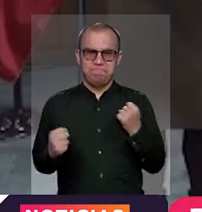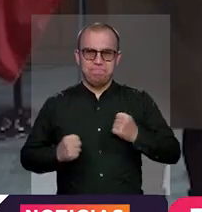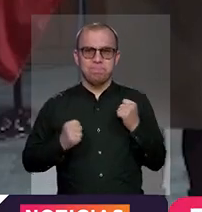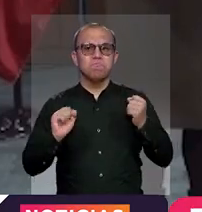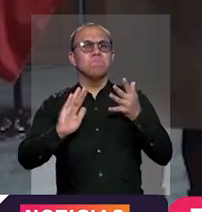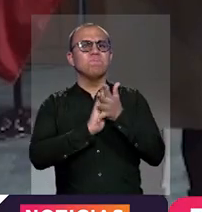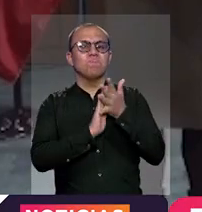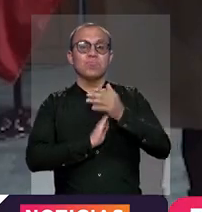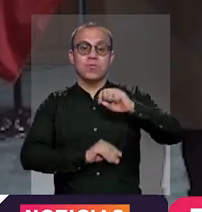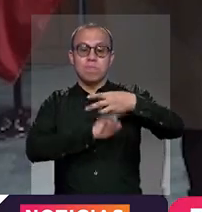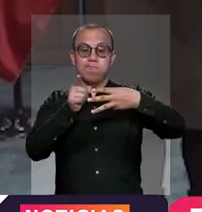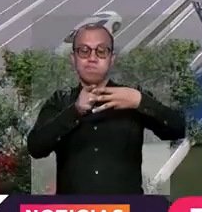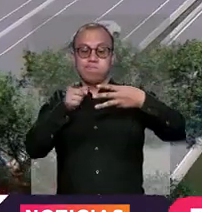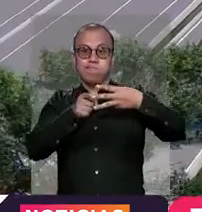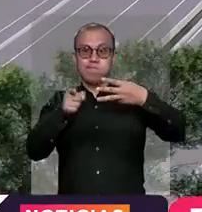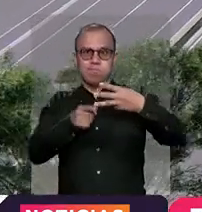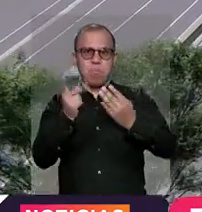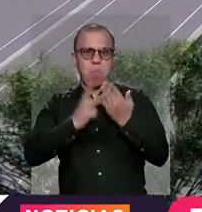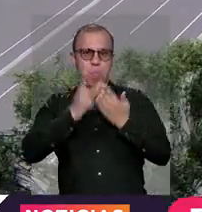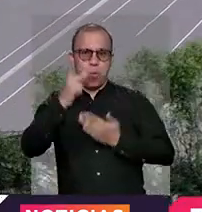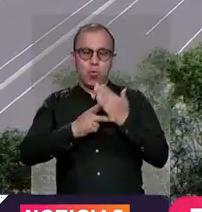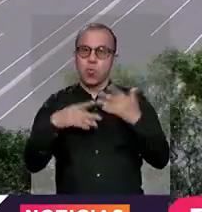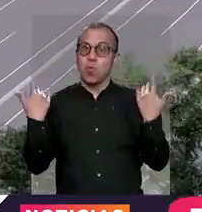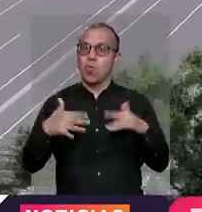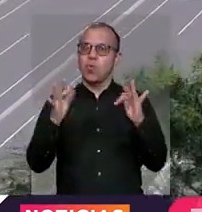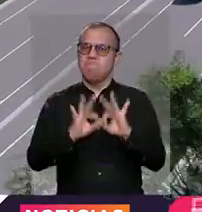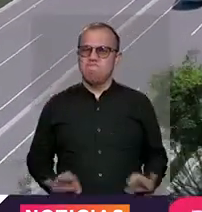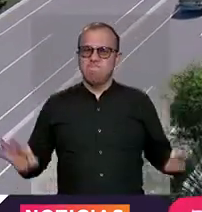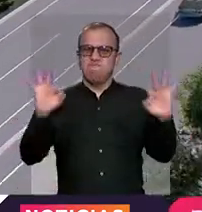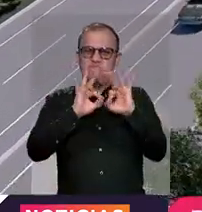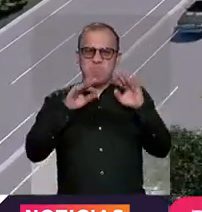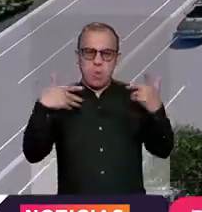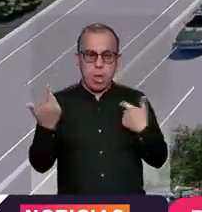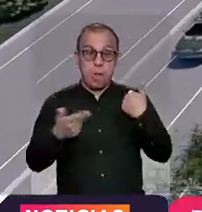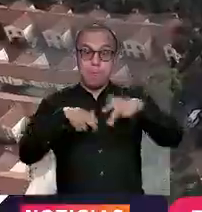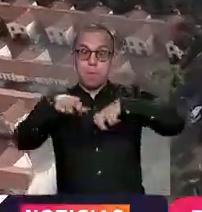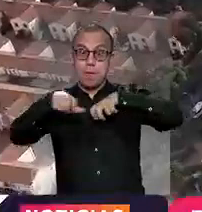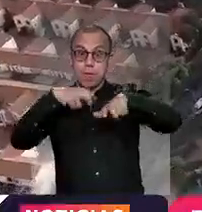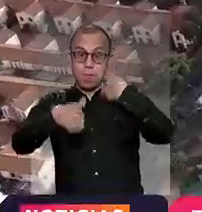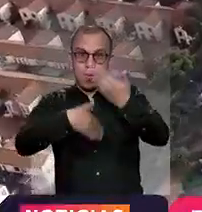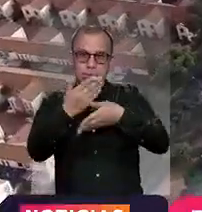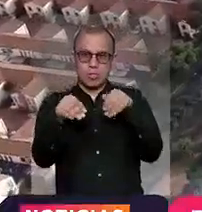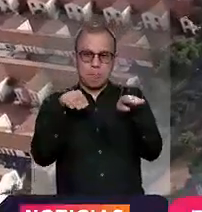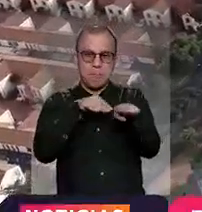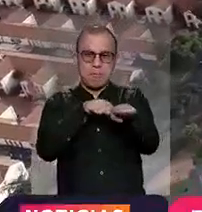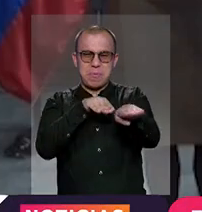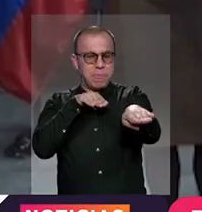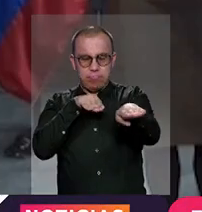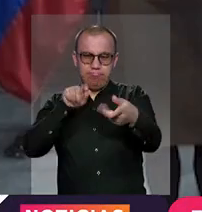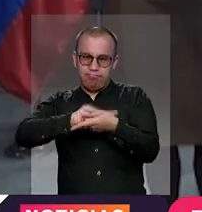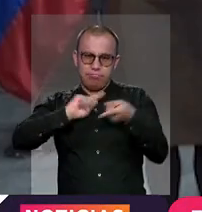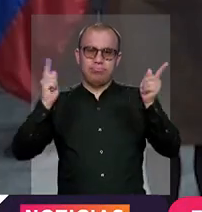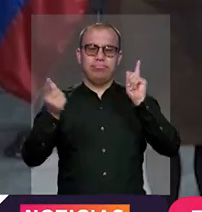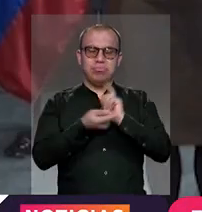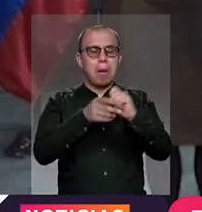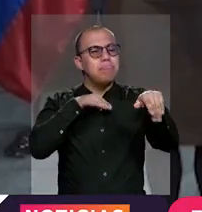informó que estos tres proyectos de movilidad son vitales para reducir la congestión vehicular en la capital del país.